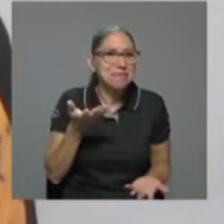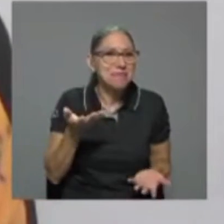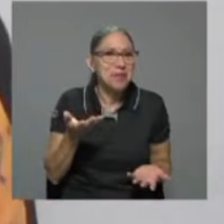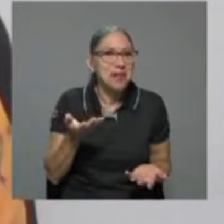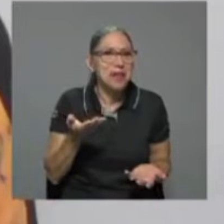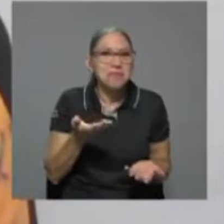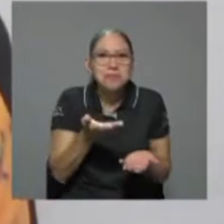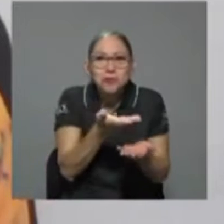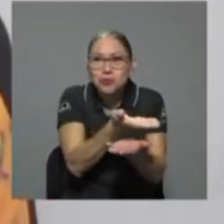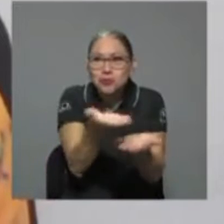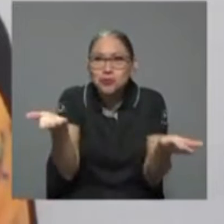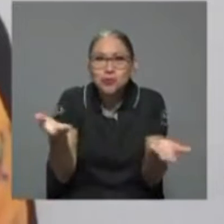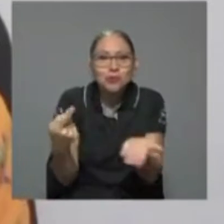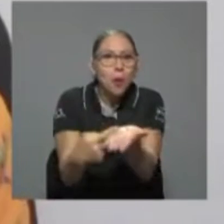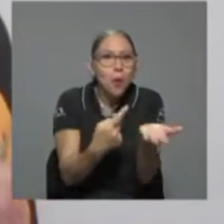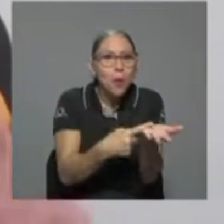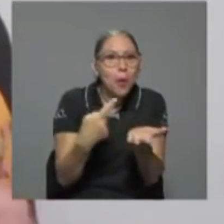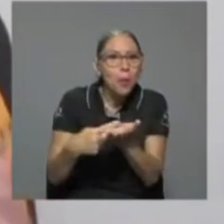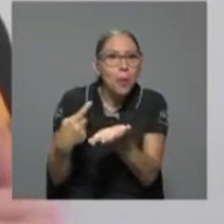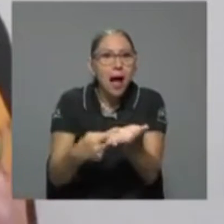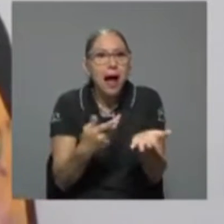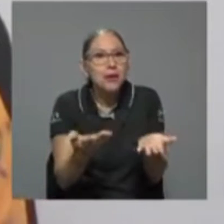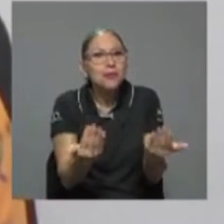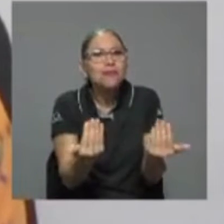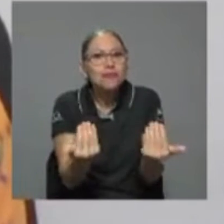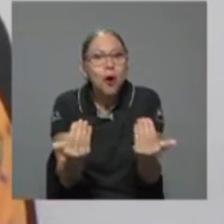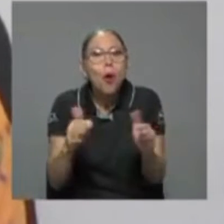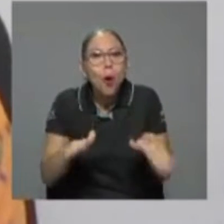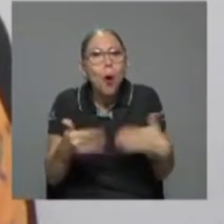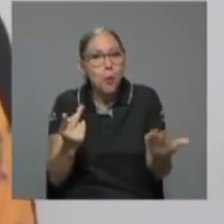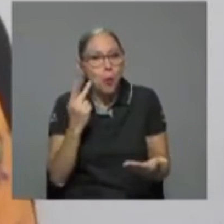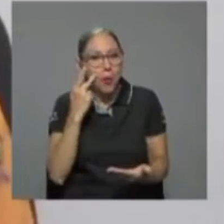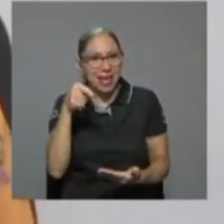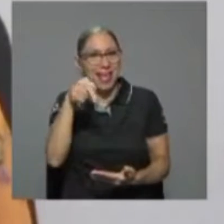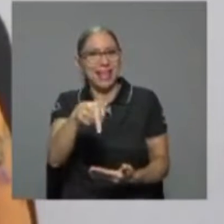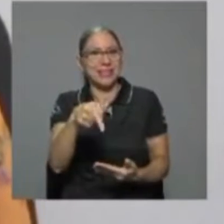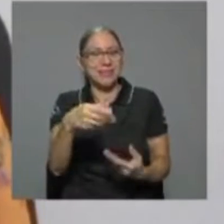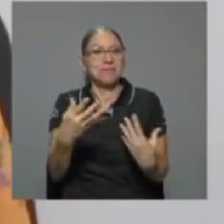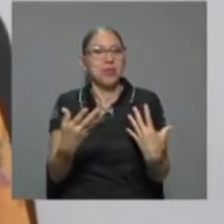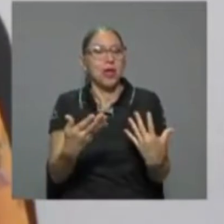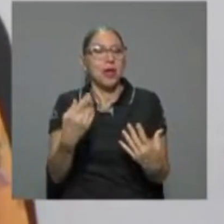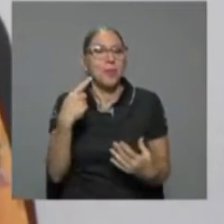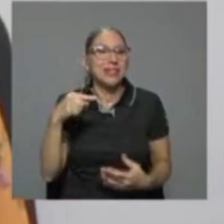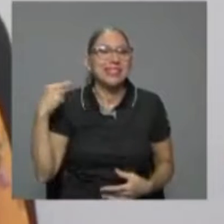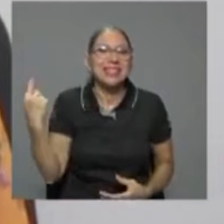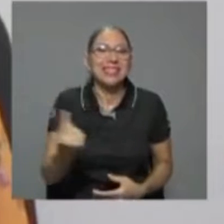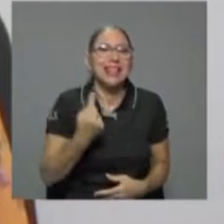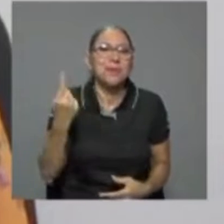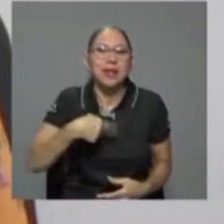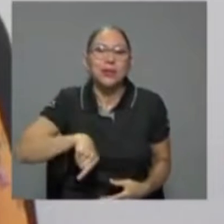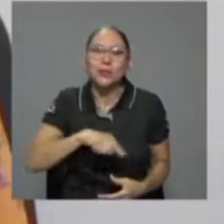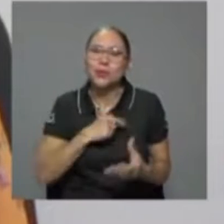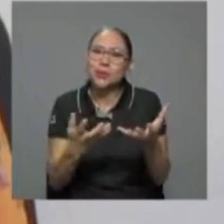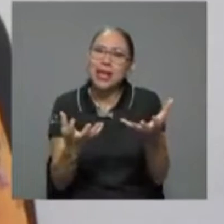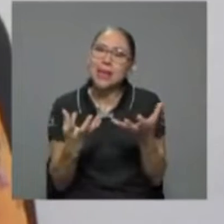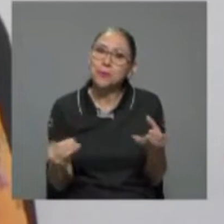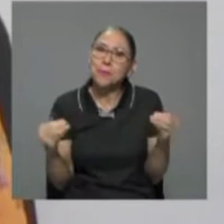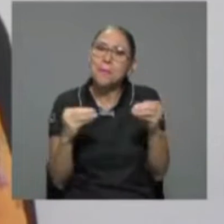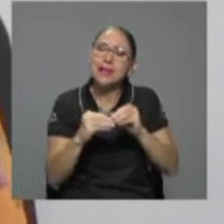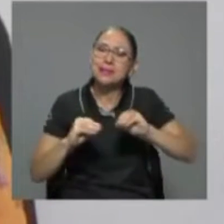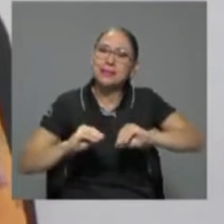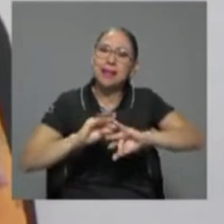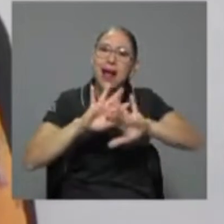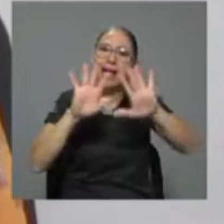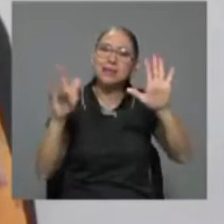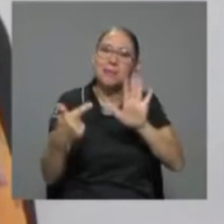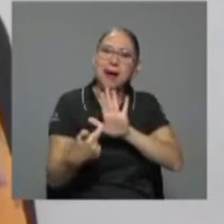ven este producto, porque siempre estamos viendo cómo podemos generar mayor transparencia en el uso